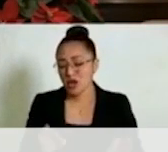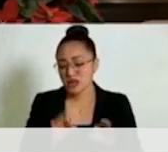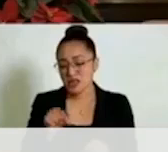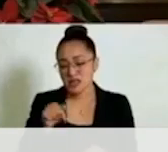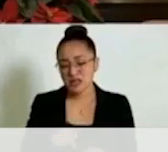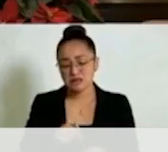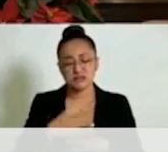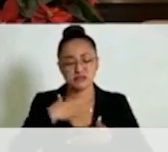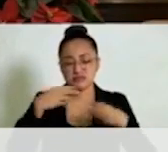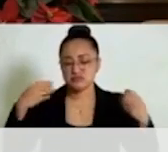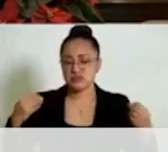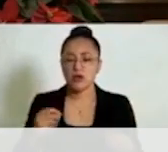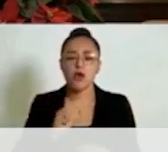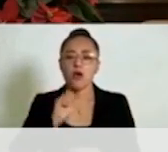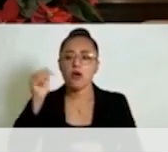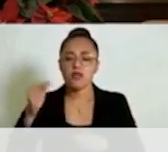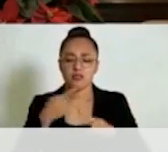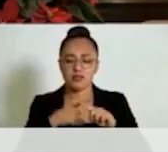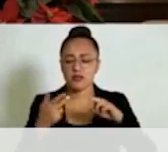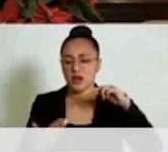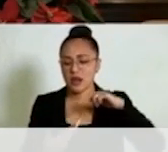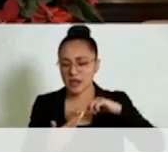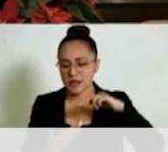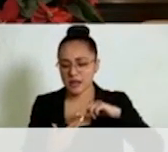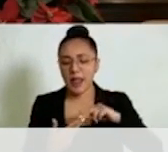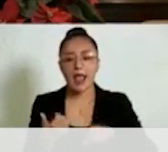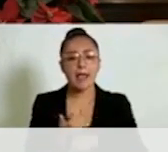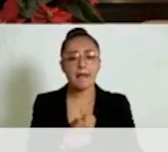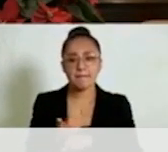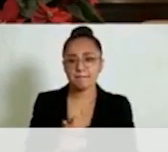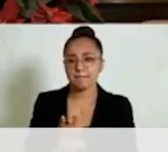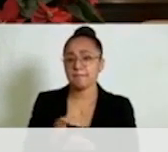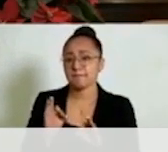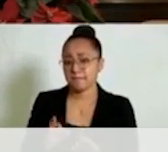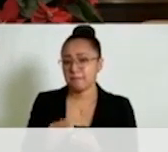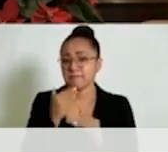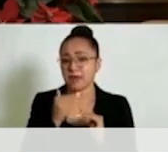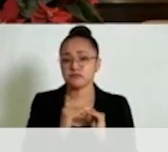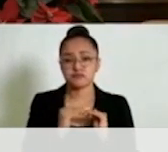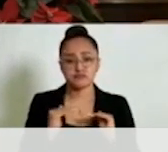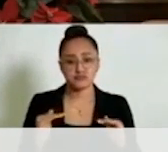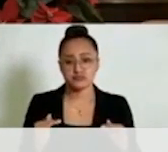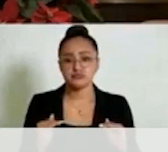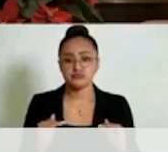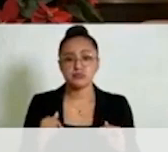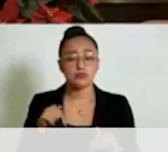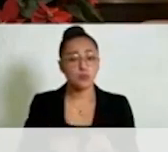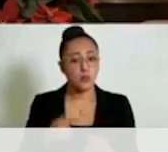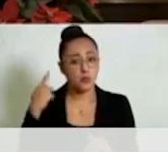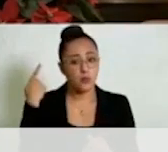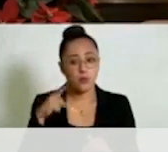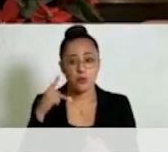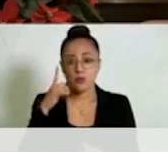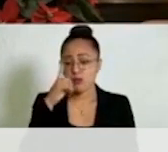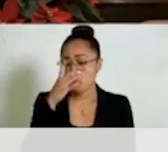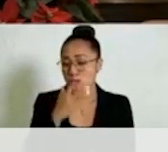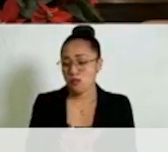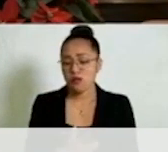Todas las demás regiones están en amarillo, estable. Puebla, capital,